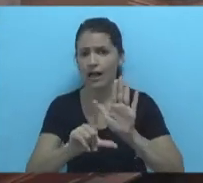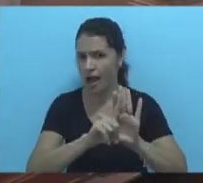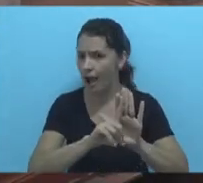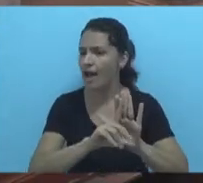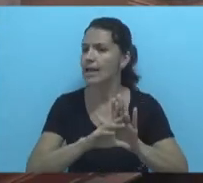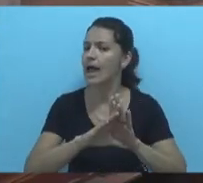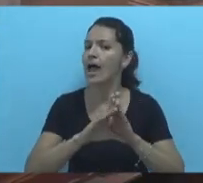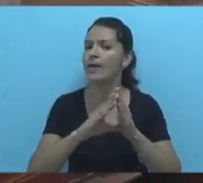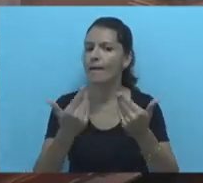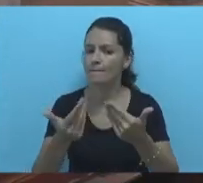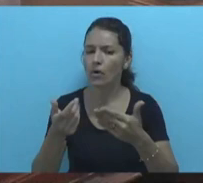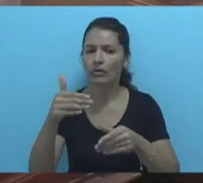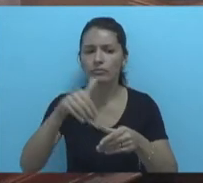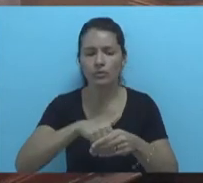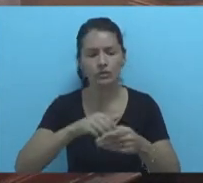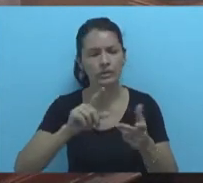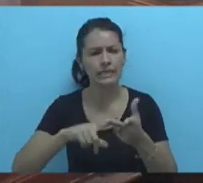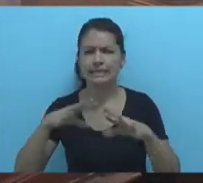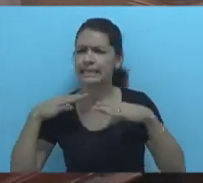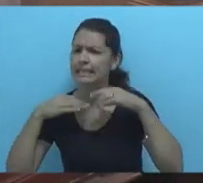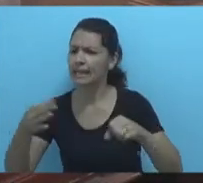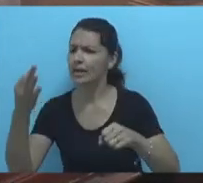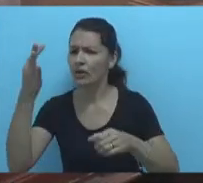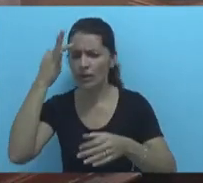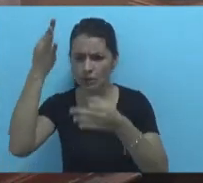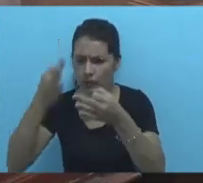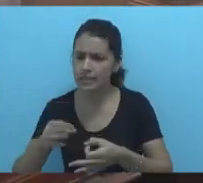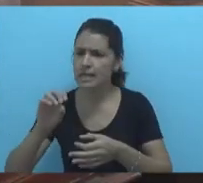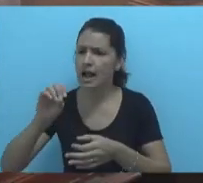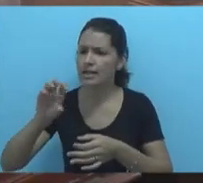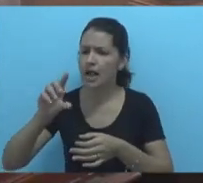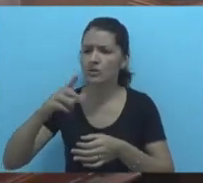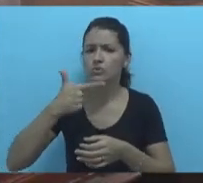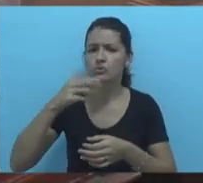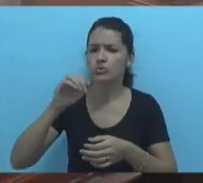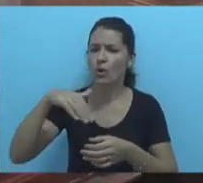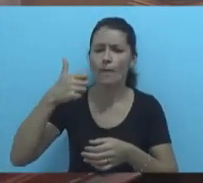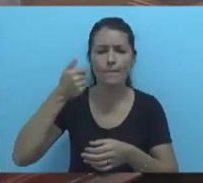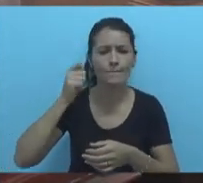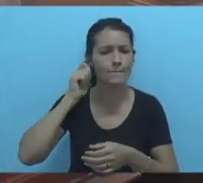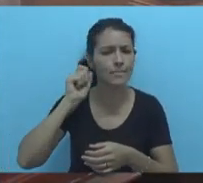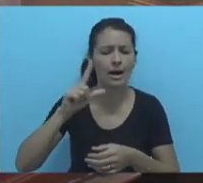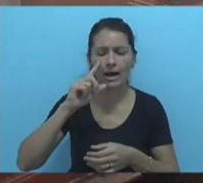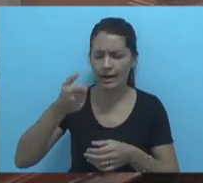El secretario de Justicia Somaglia habló de enviar un nuevo código, una nueva propuesta de código procesal penal juvenil.